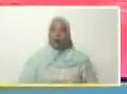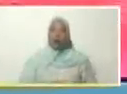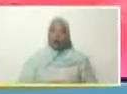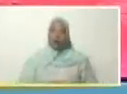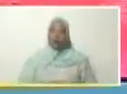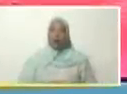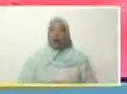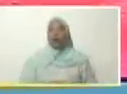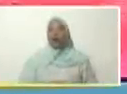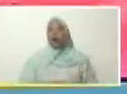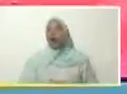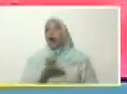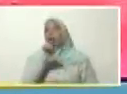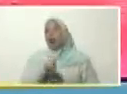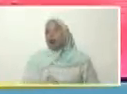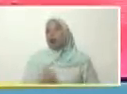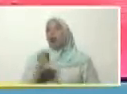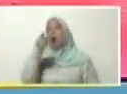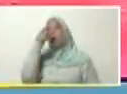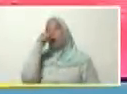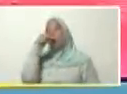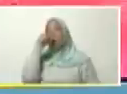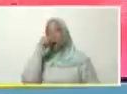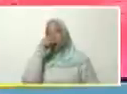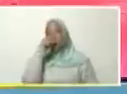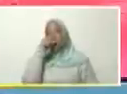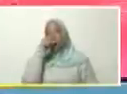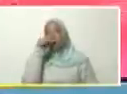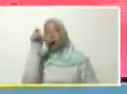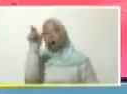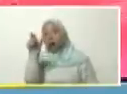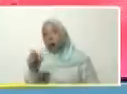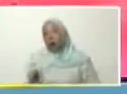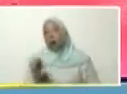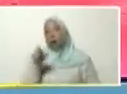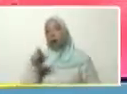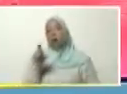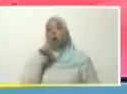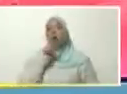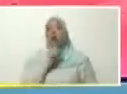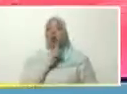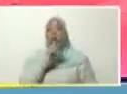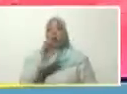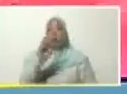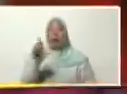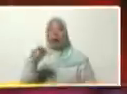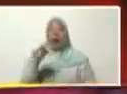Y también el compañero Henry Morales Campo,